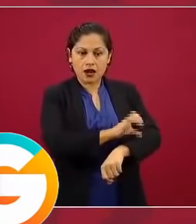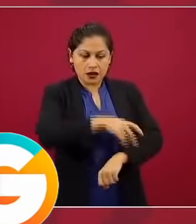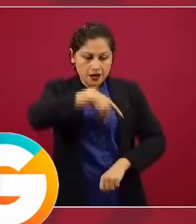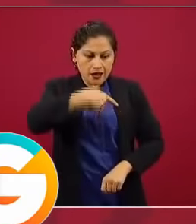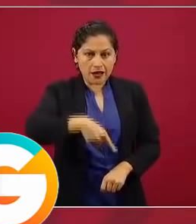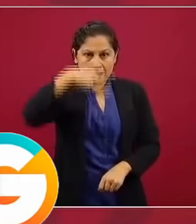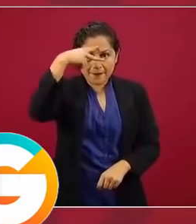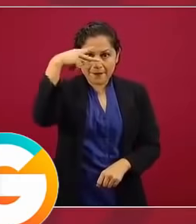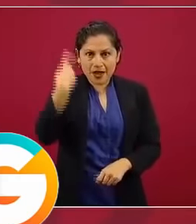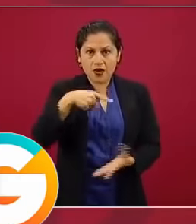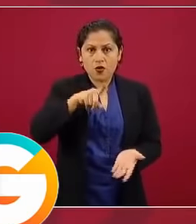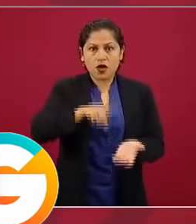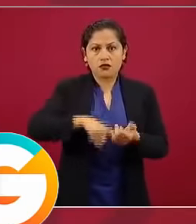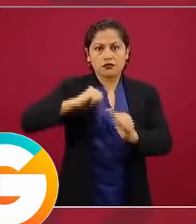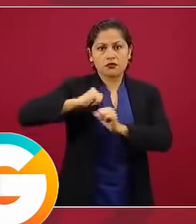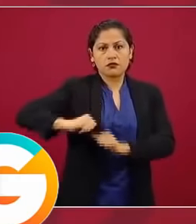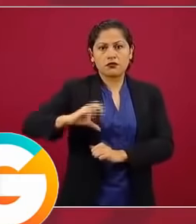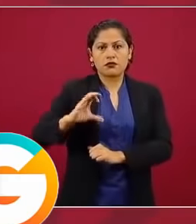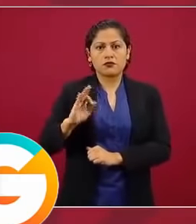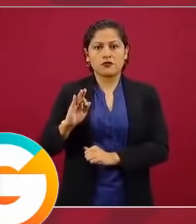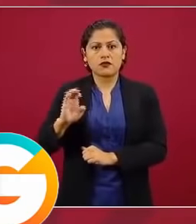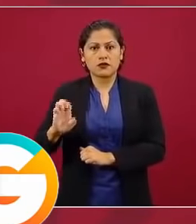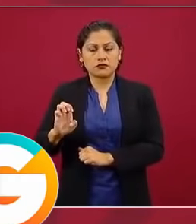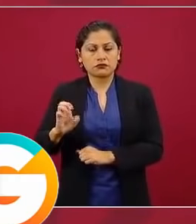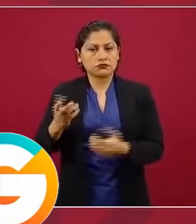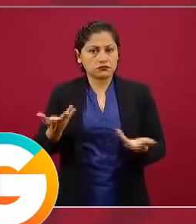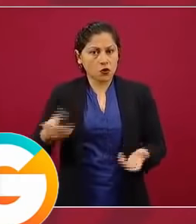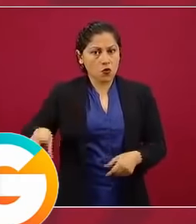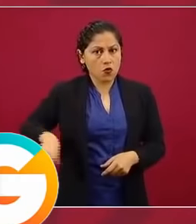empresas públicas o son